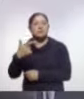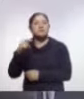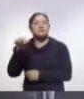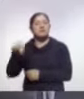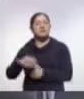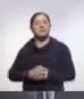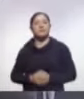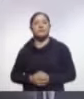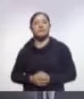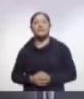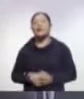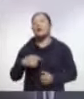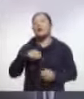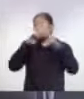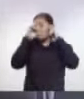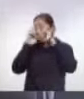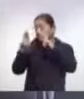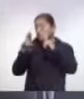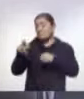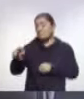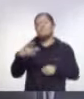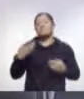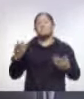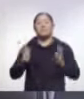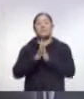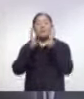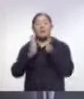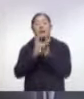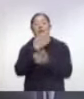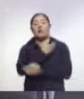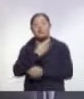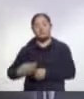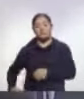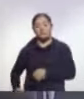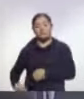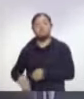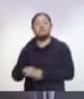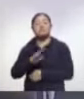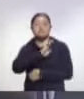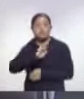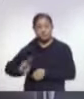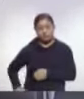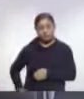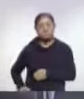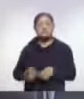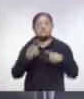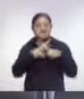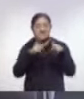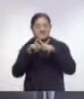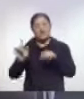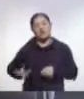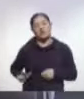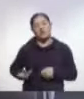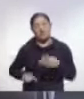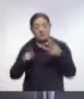que debemos reconocer es la participación de los presidentes municipales, de los diferentes órdenes de gobierno que están siendo solidarios con los temas